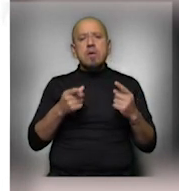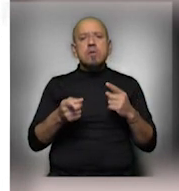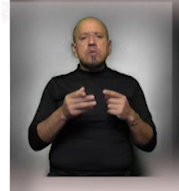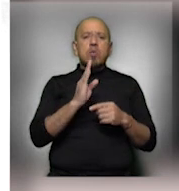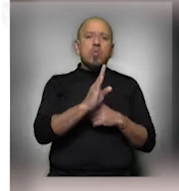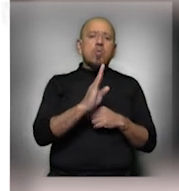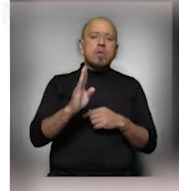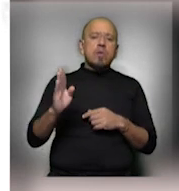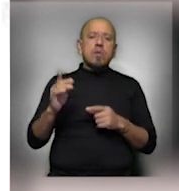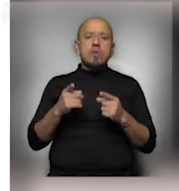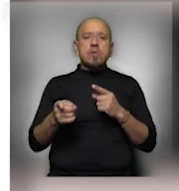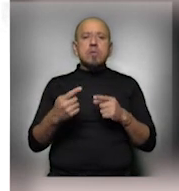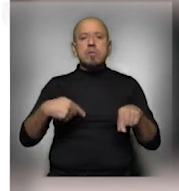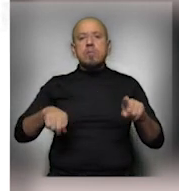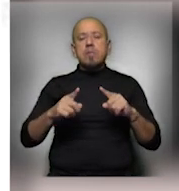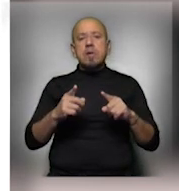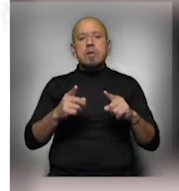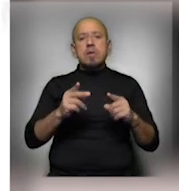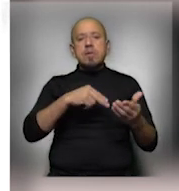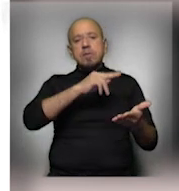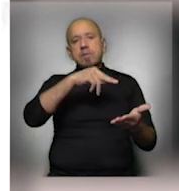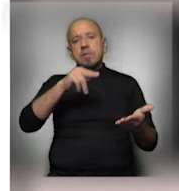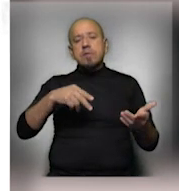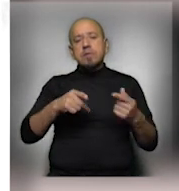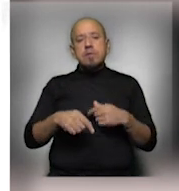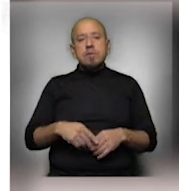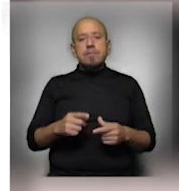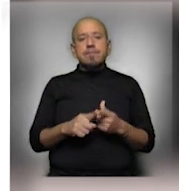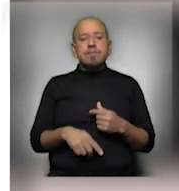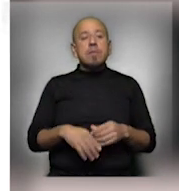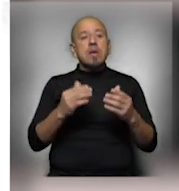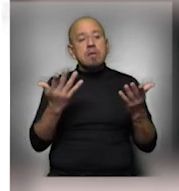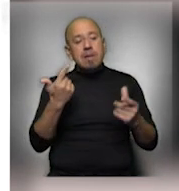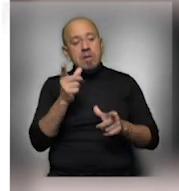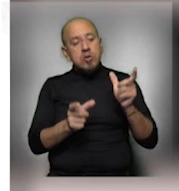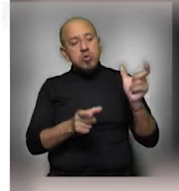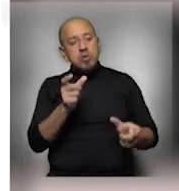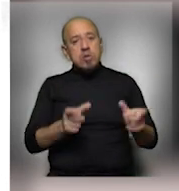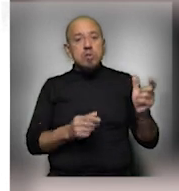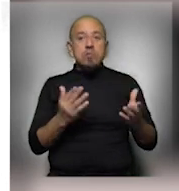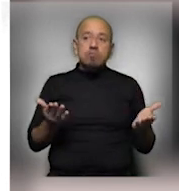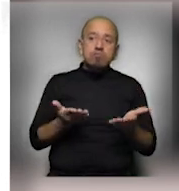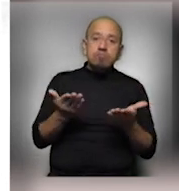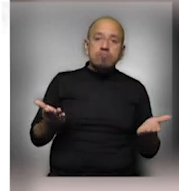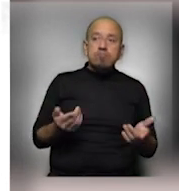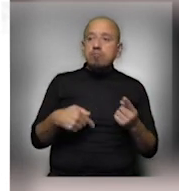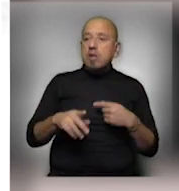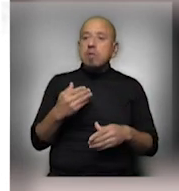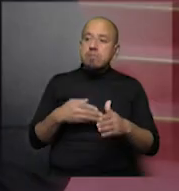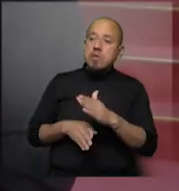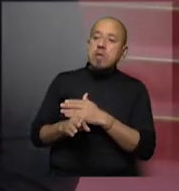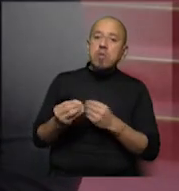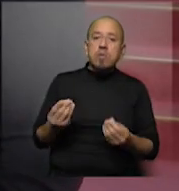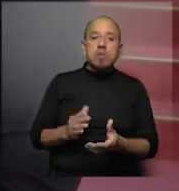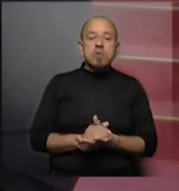libro para pintar, ¿no? De bailadoras. ¿Cómo puede hacer la gente para, bueno, acercarse, adquirir las diferentes entradas? Está